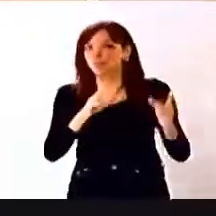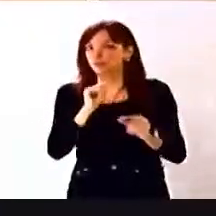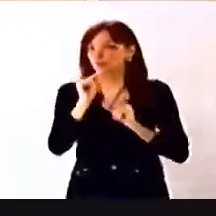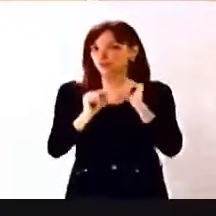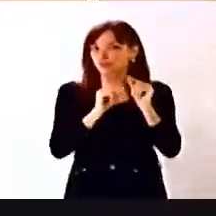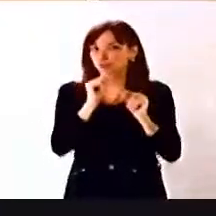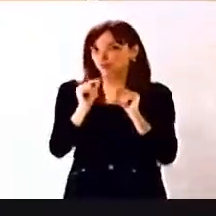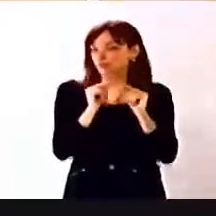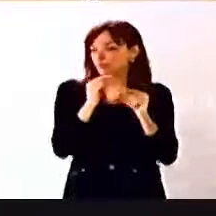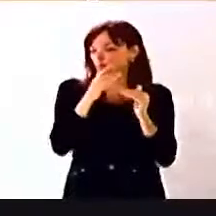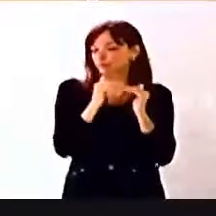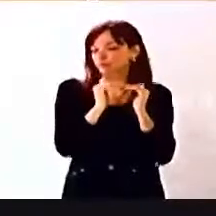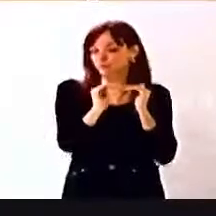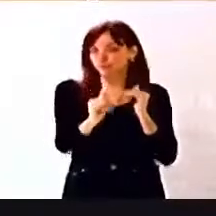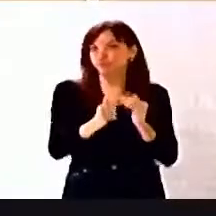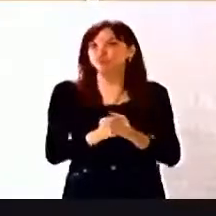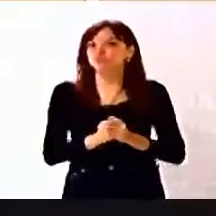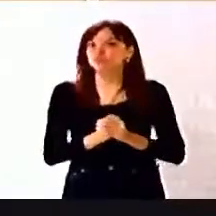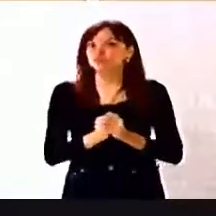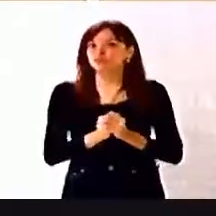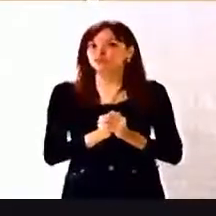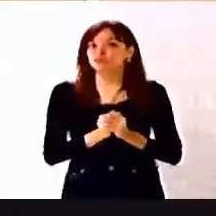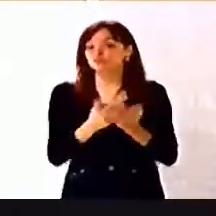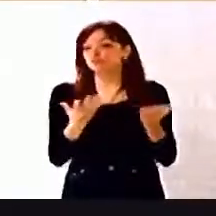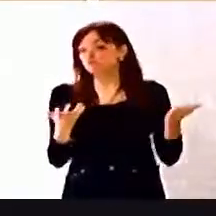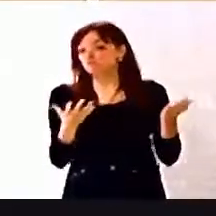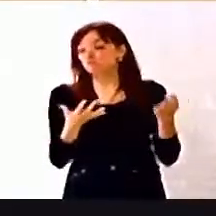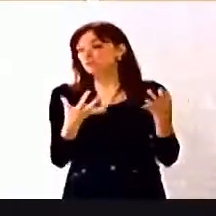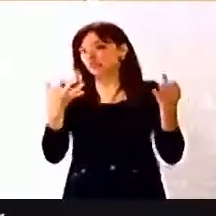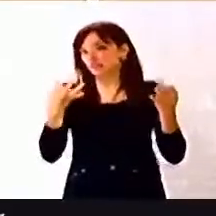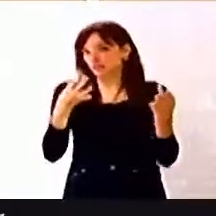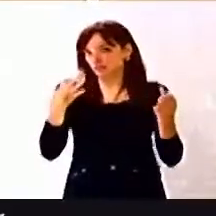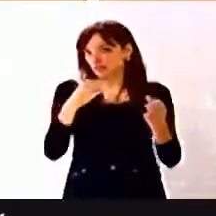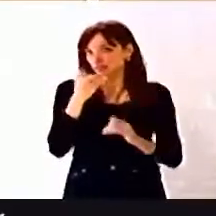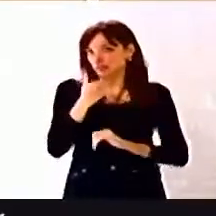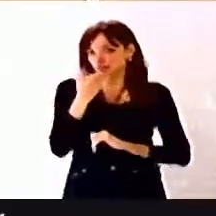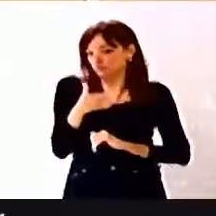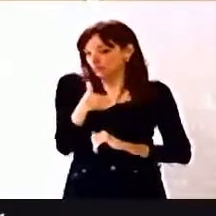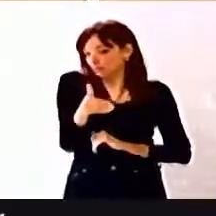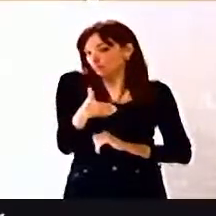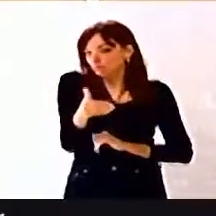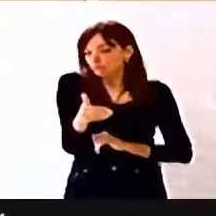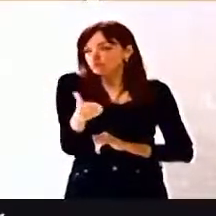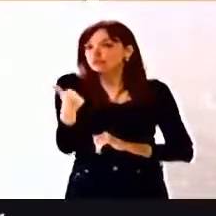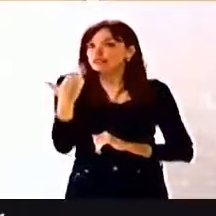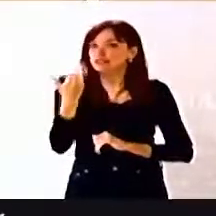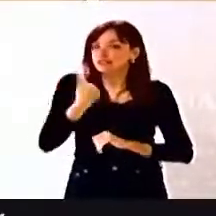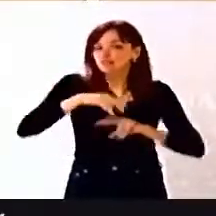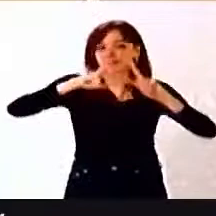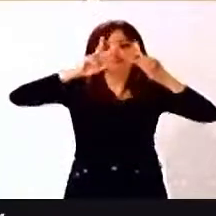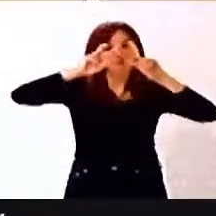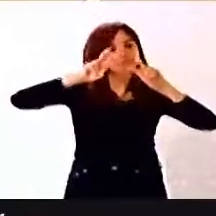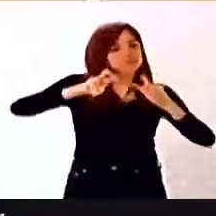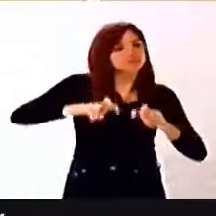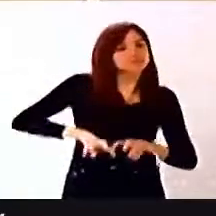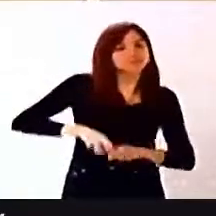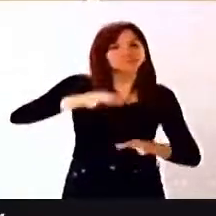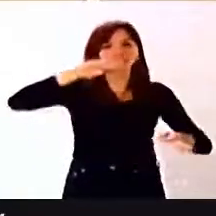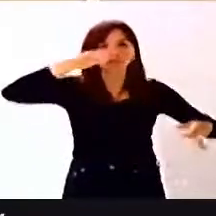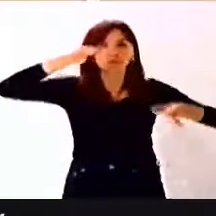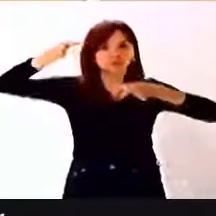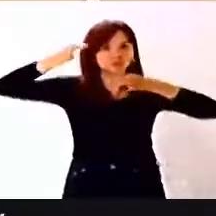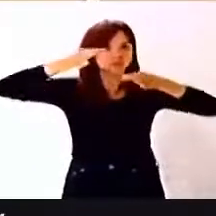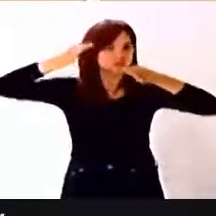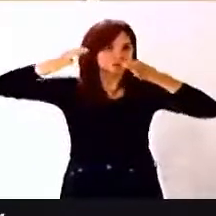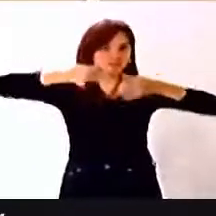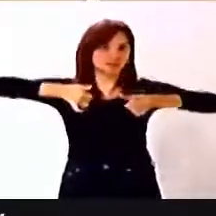en este momento, y probablemente tendremos que hacer un análisis mucho más